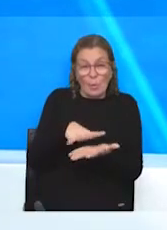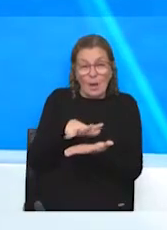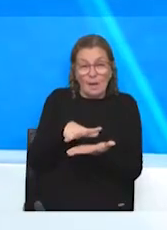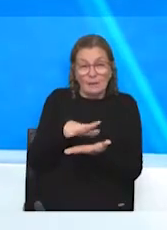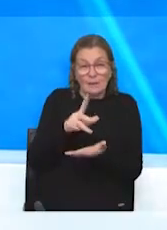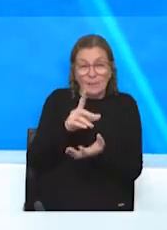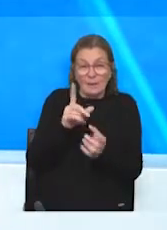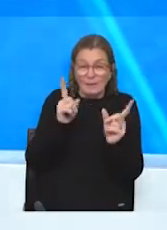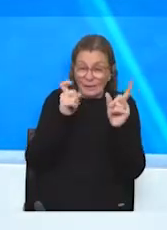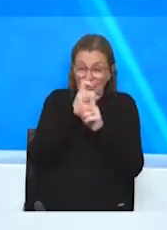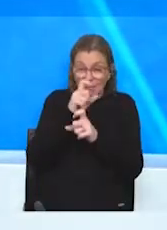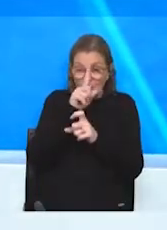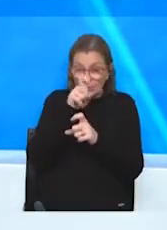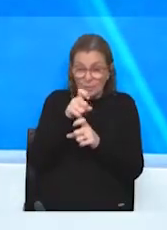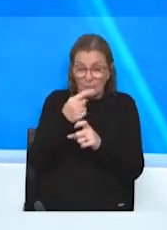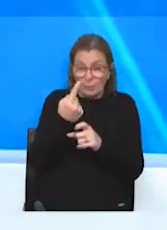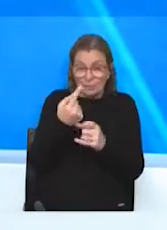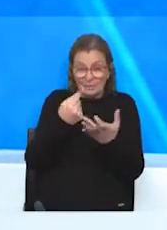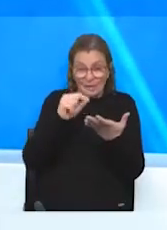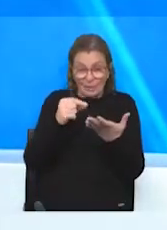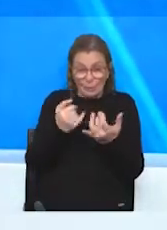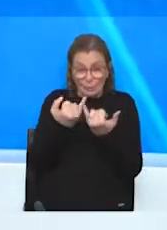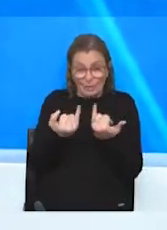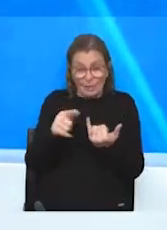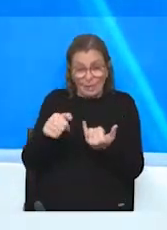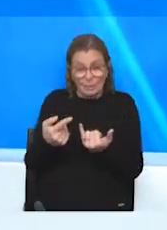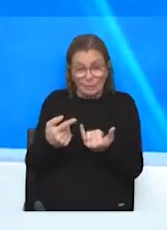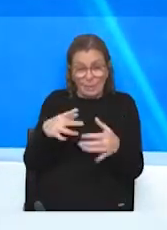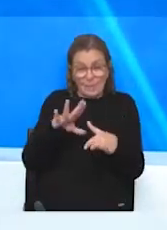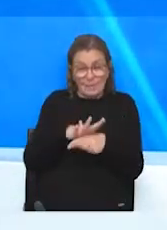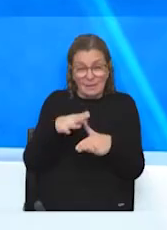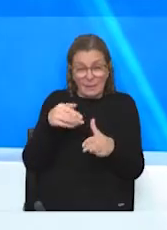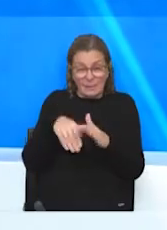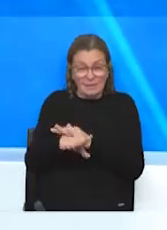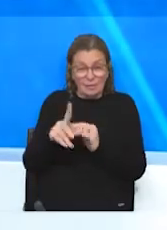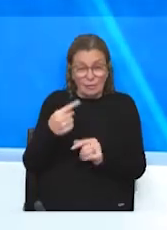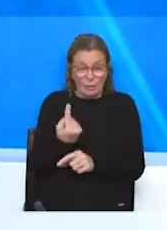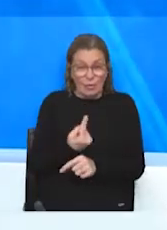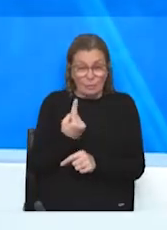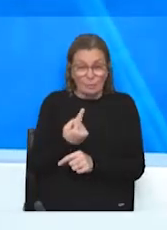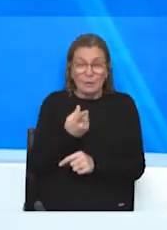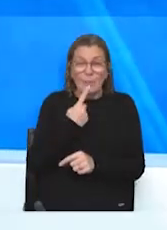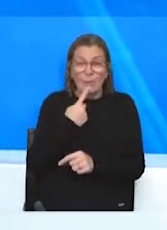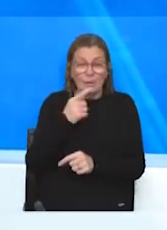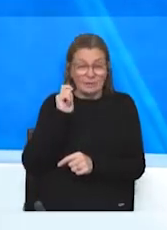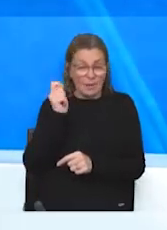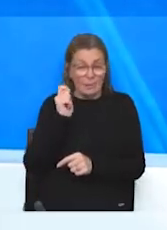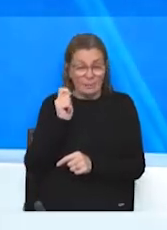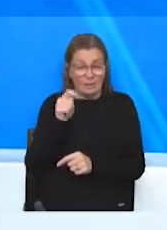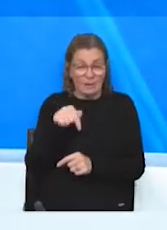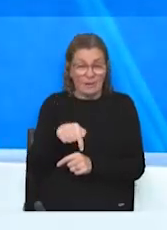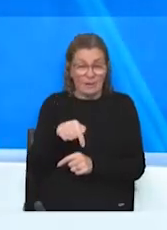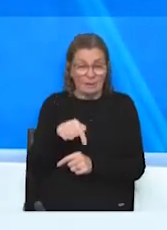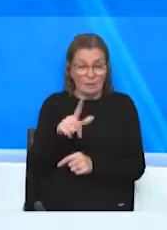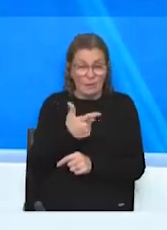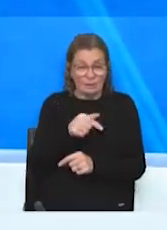Montevideo sí teníamos que presentar los datos de un día para el otro y otro tema El M se mete en esto Solo a ver si acá hubiera habido una política pública No acá